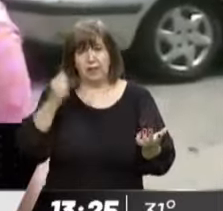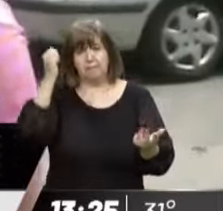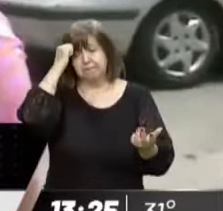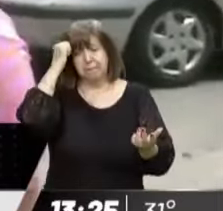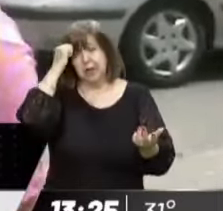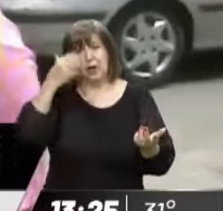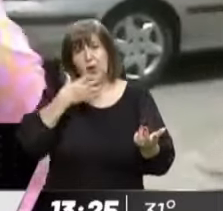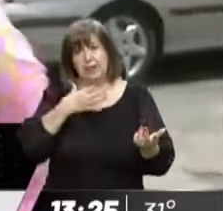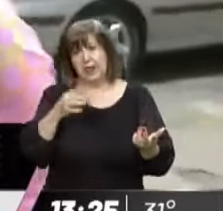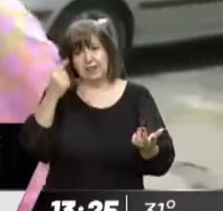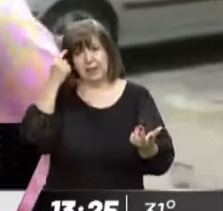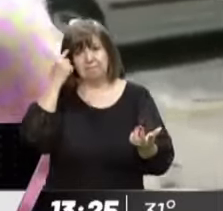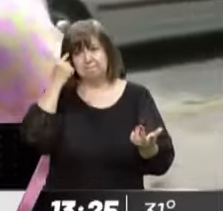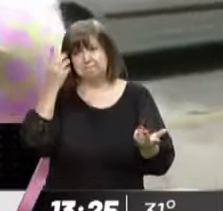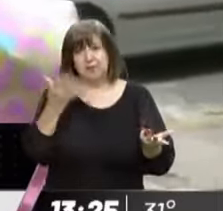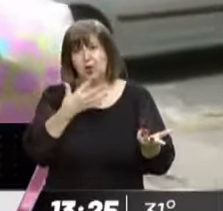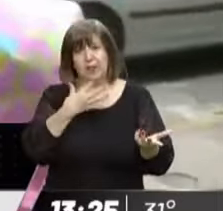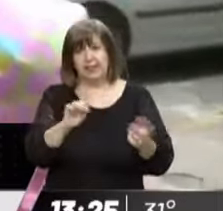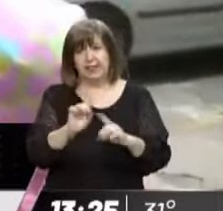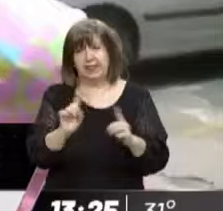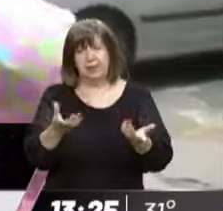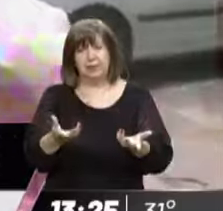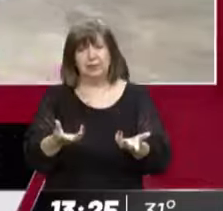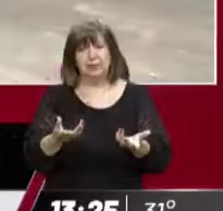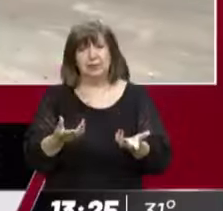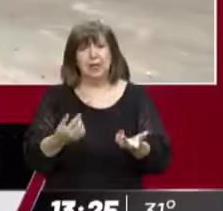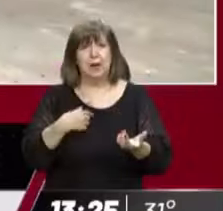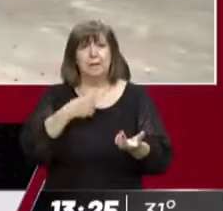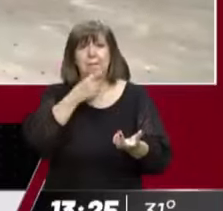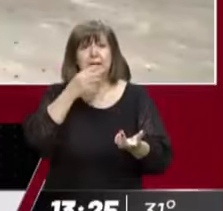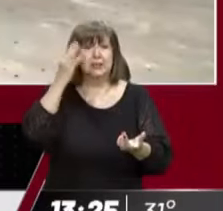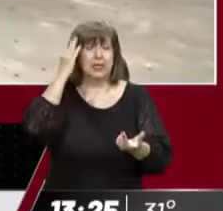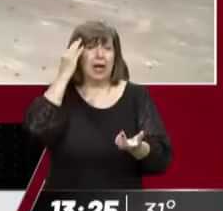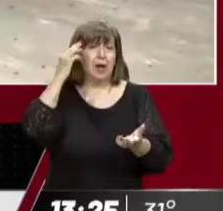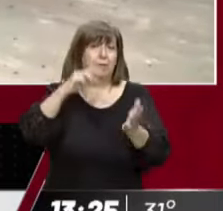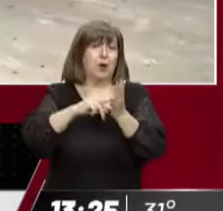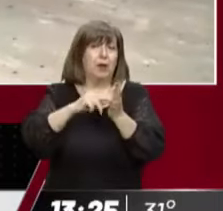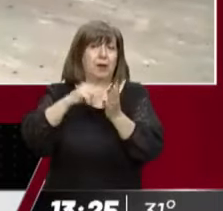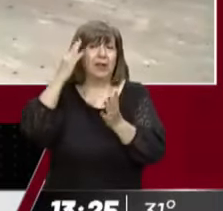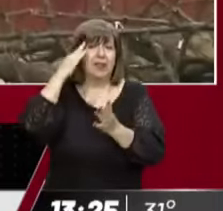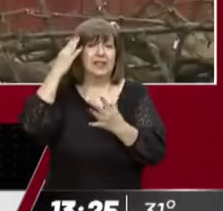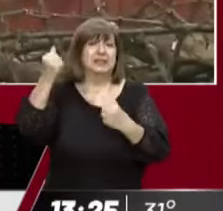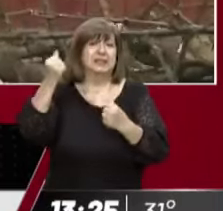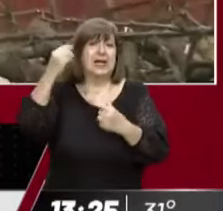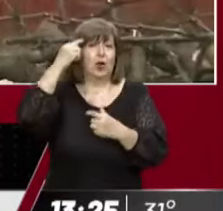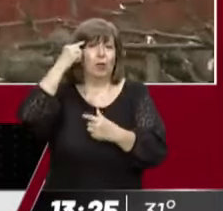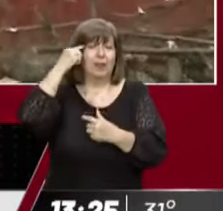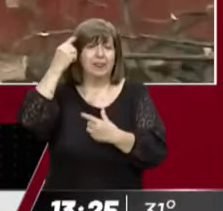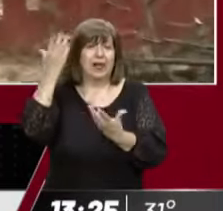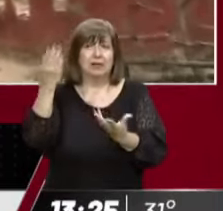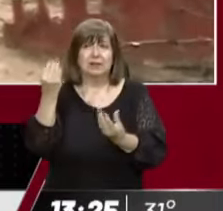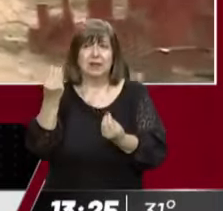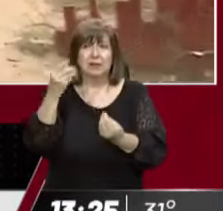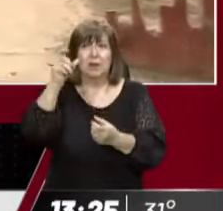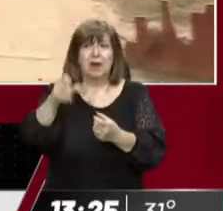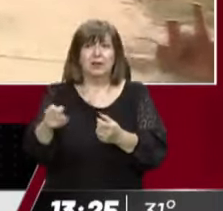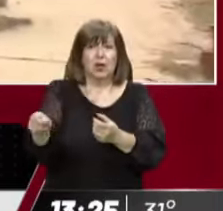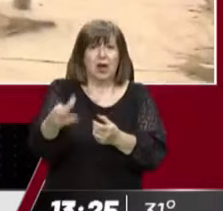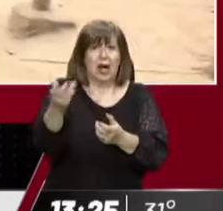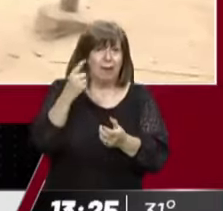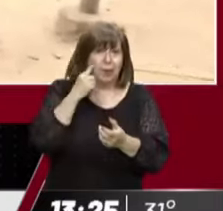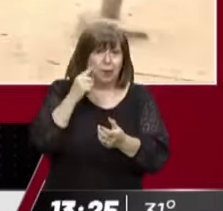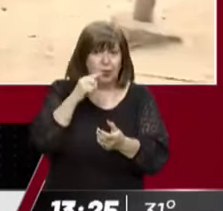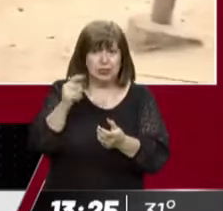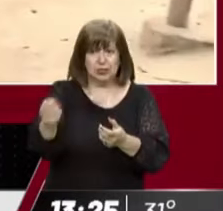Nadie lo entiende porque en verdad deben tener el trastorno de salud mental, porque no puedo entender a alguien que quiera